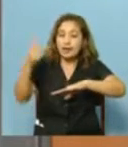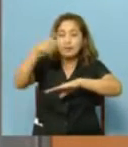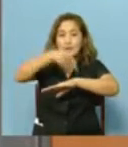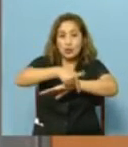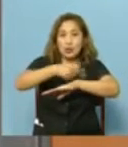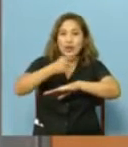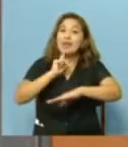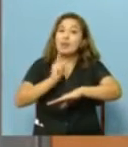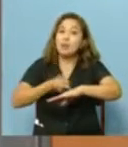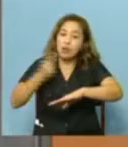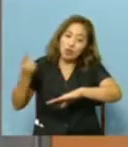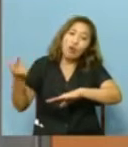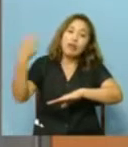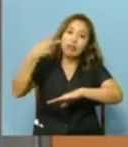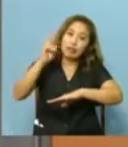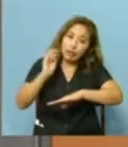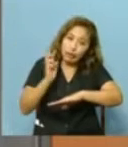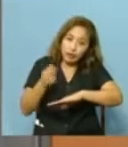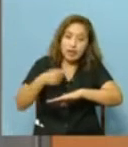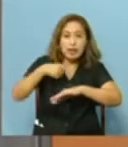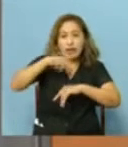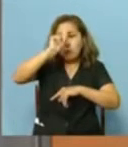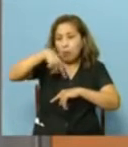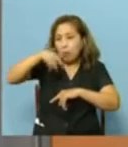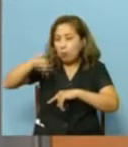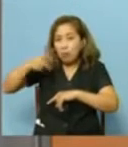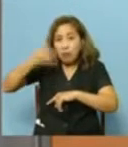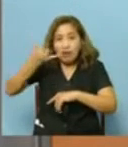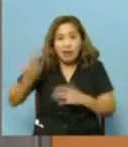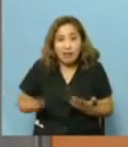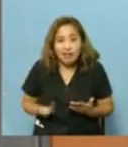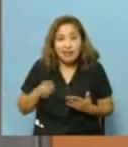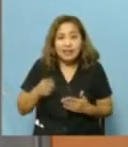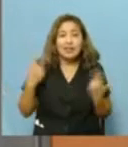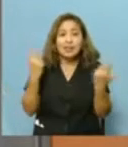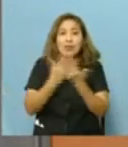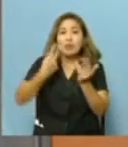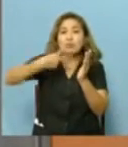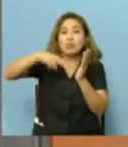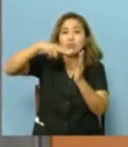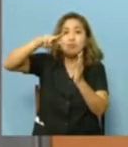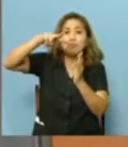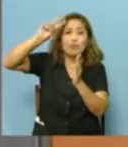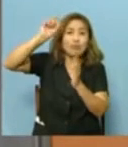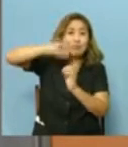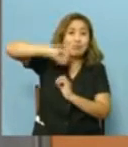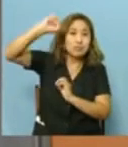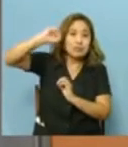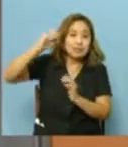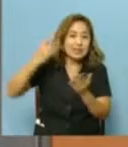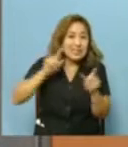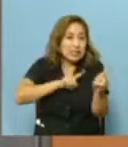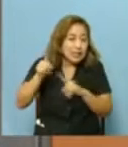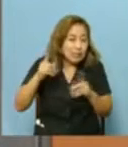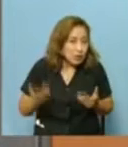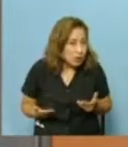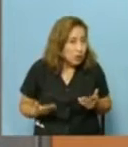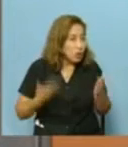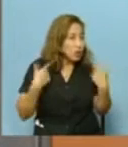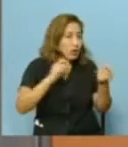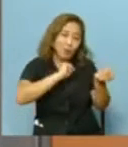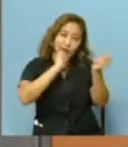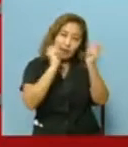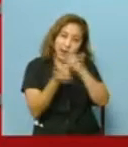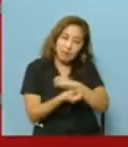eso retroalimenta toda la cadena y seguramente estemos hablando de una inflación cada vez más acelerada no esto se puede